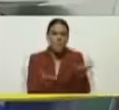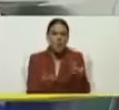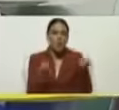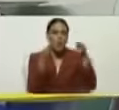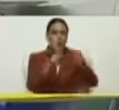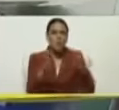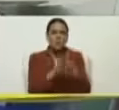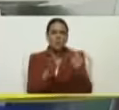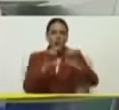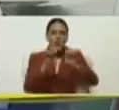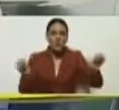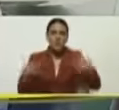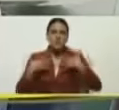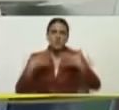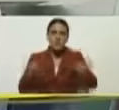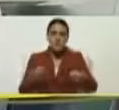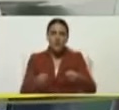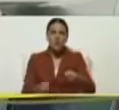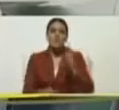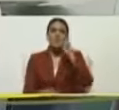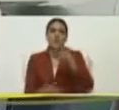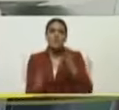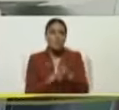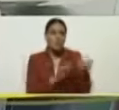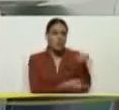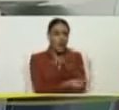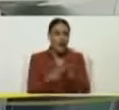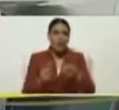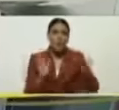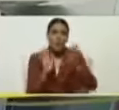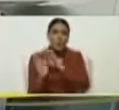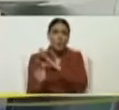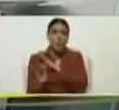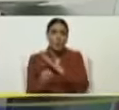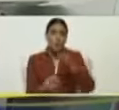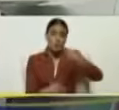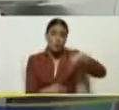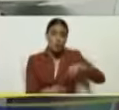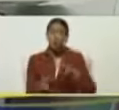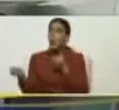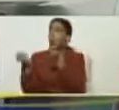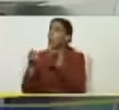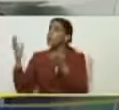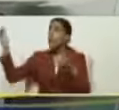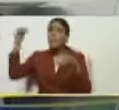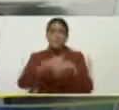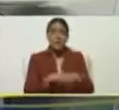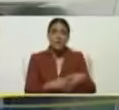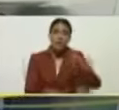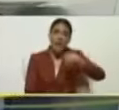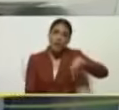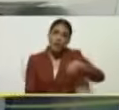la salud, traer el Fondo Monetario Internacional a controlar nuestro país?